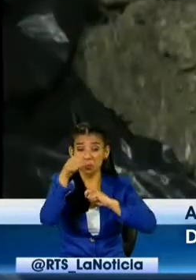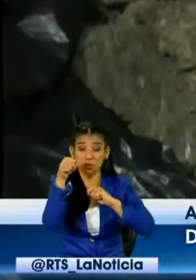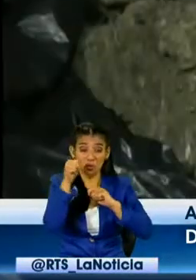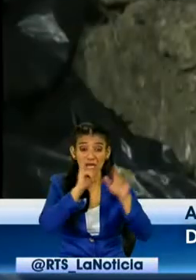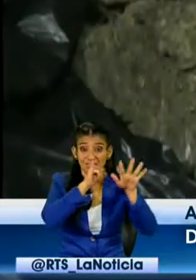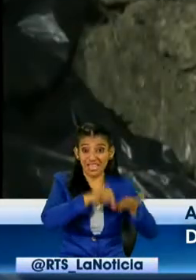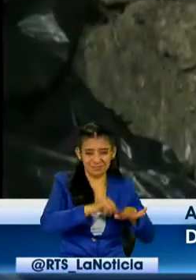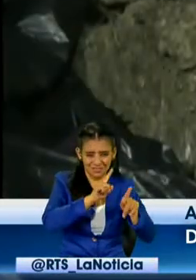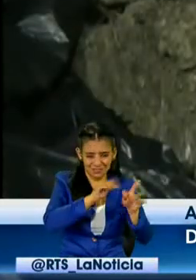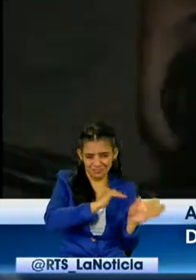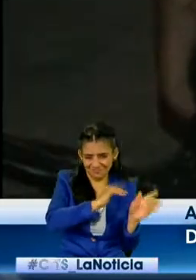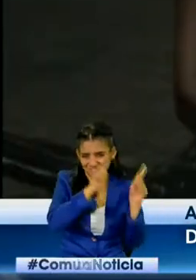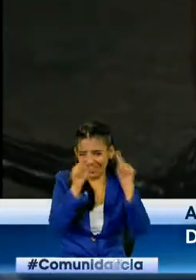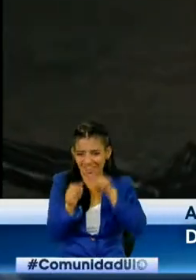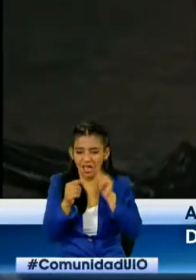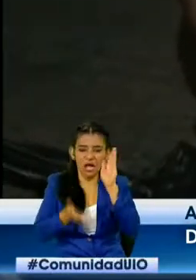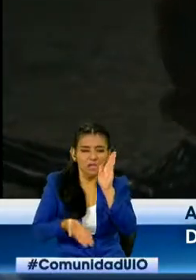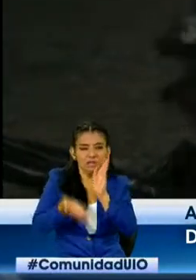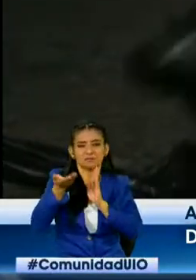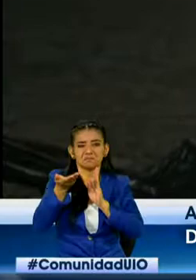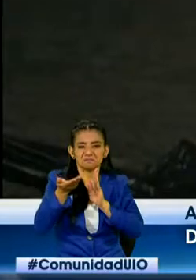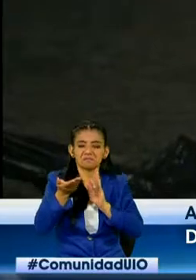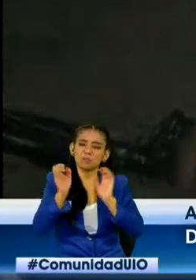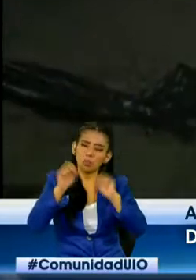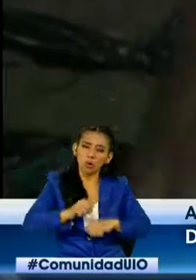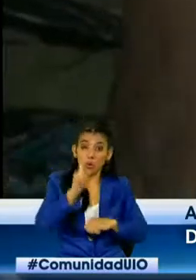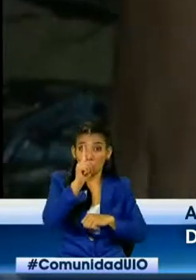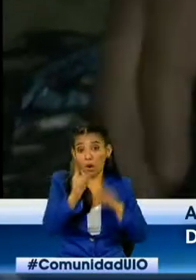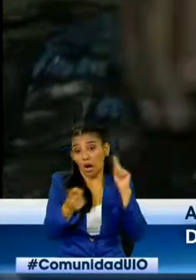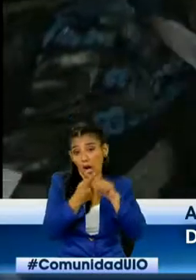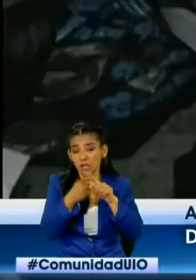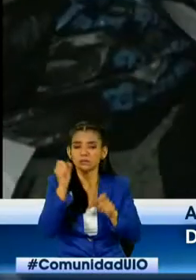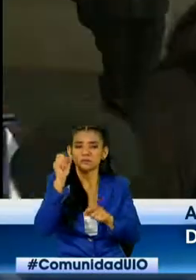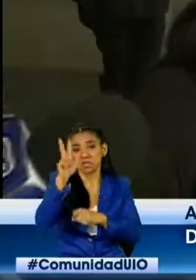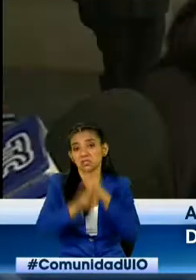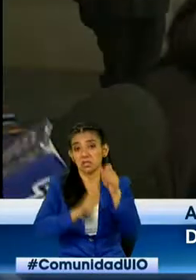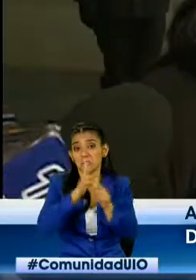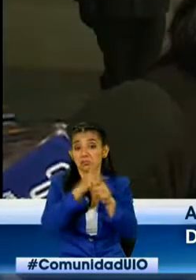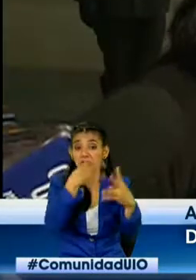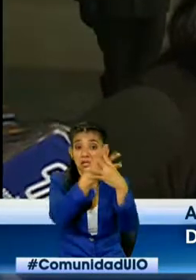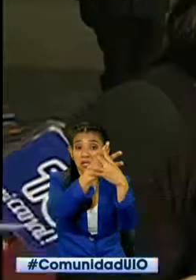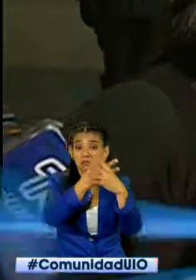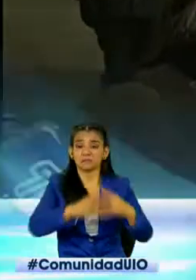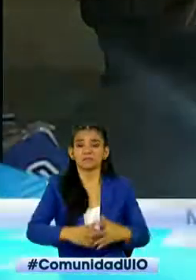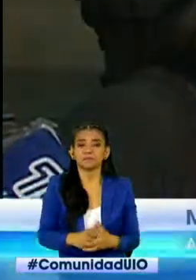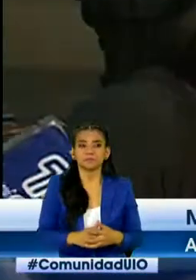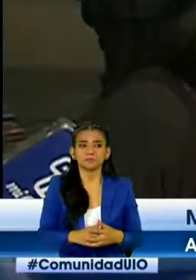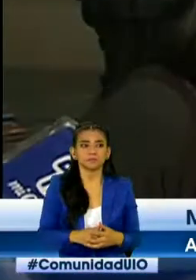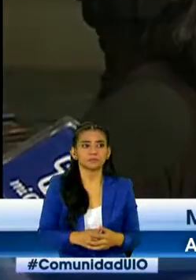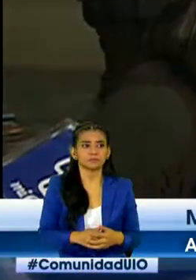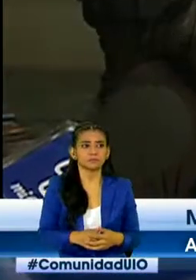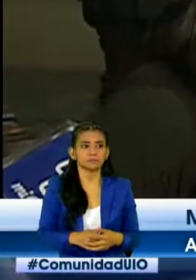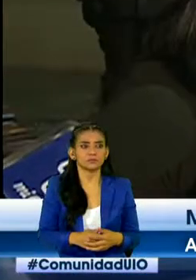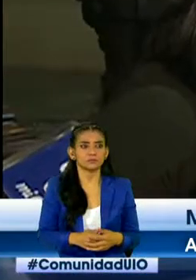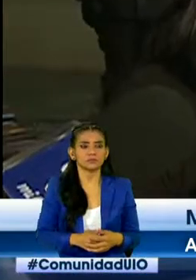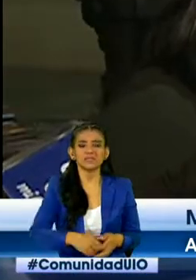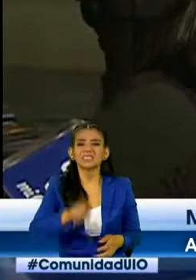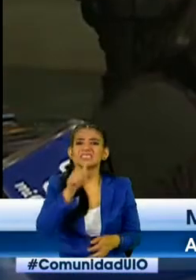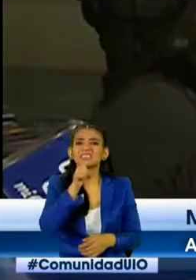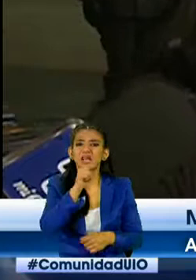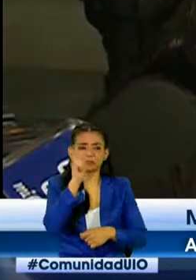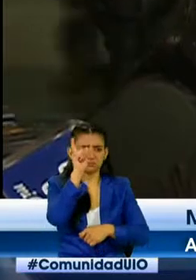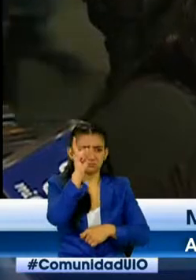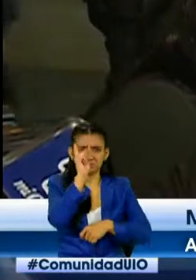de 6 meses, como es actualmente, a una pena de entre 1 a 3 años de prisión. A quienes tenemos que sancionar es aquellos